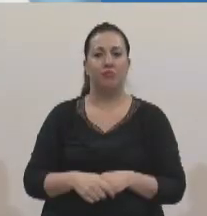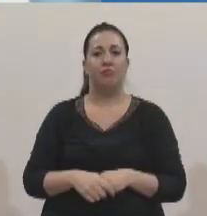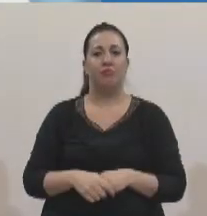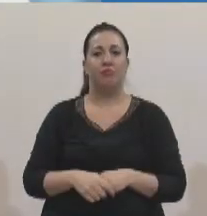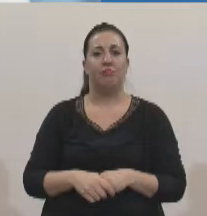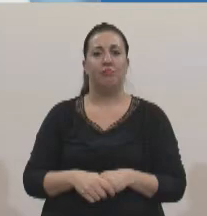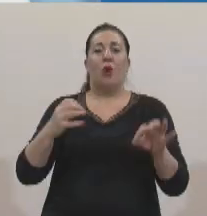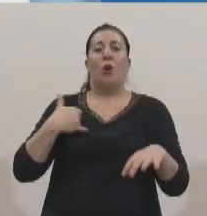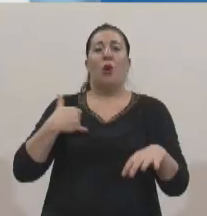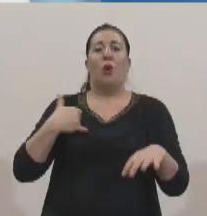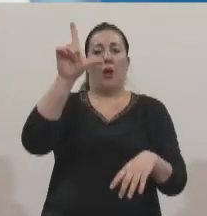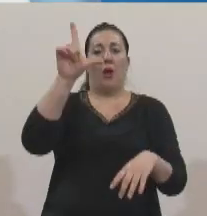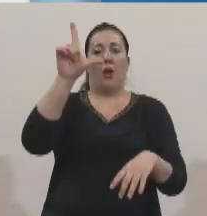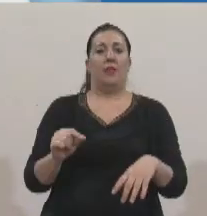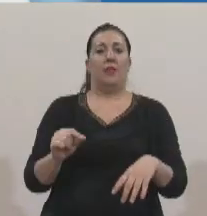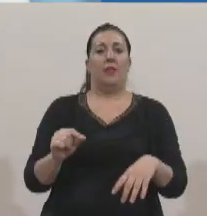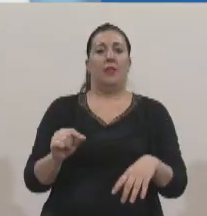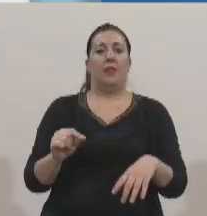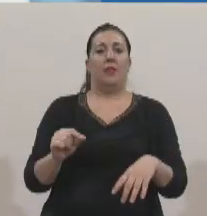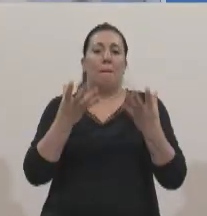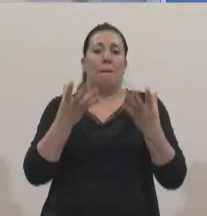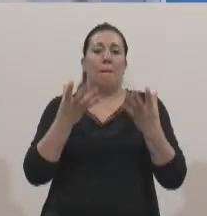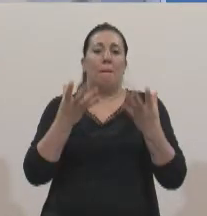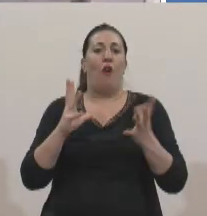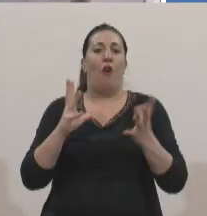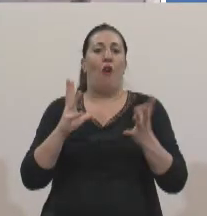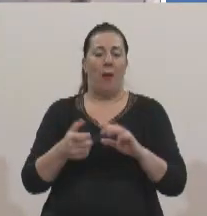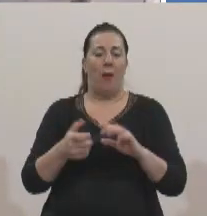país, fortaleciendo por supuesto de esta manera el federalismo.